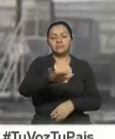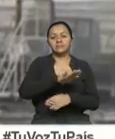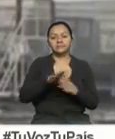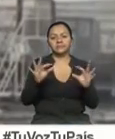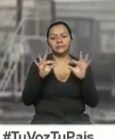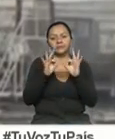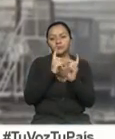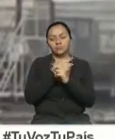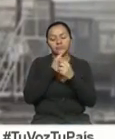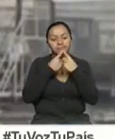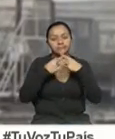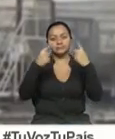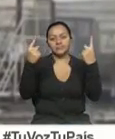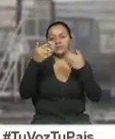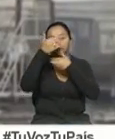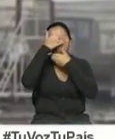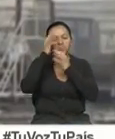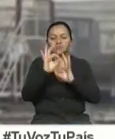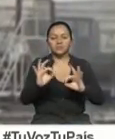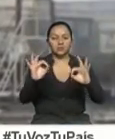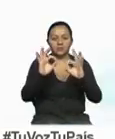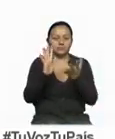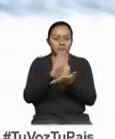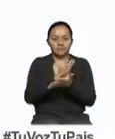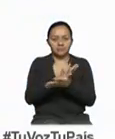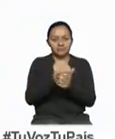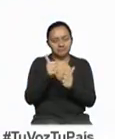sociales que el presunto secuestro no había sido tal.